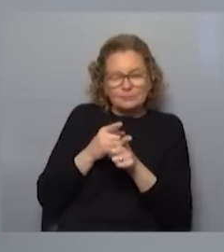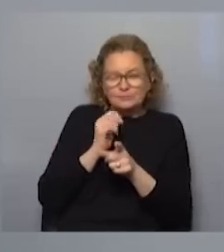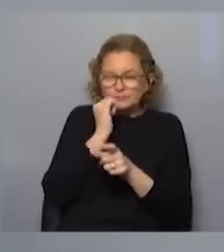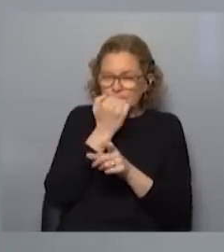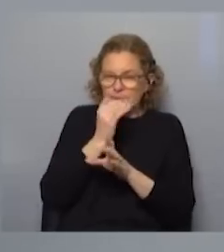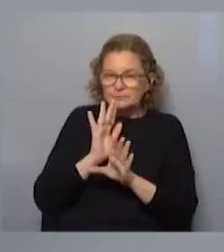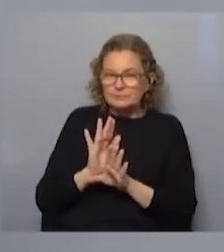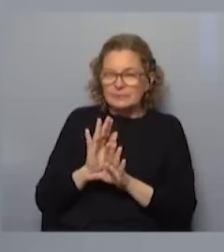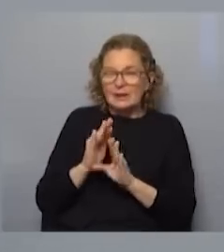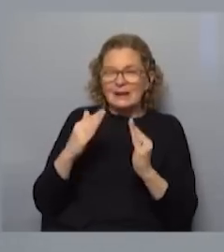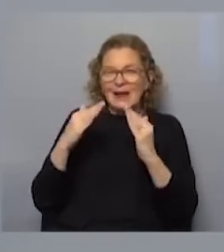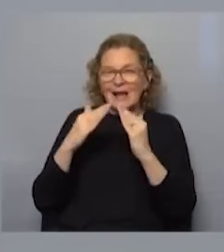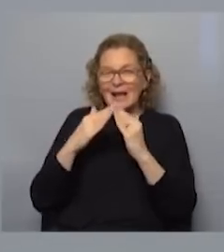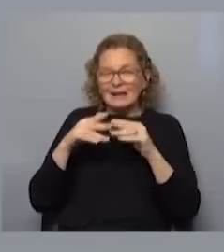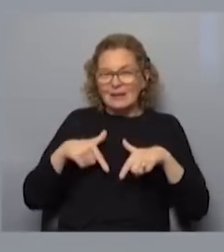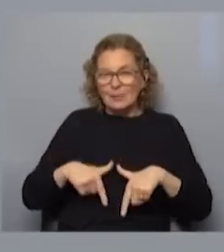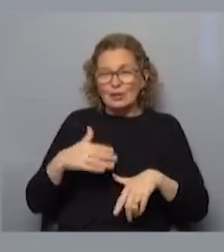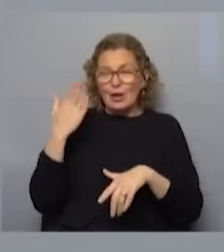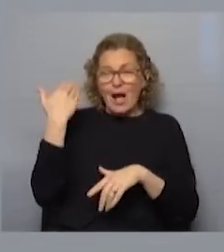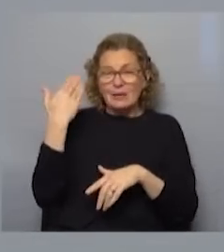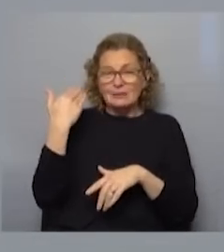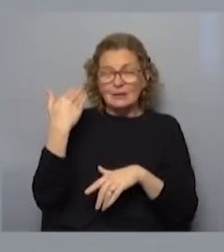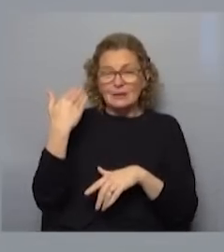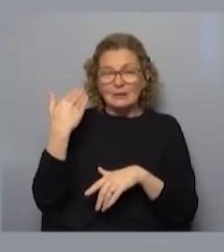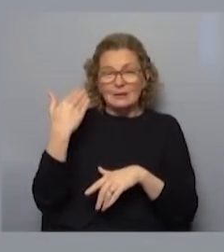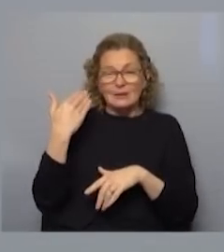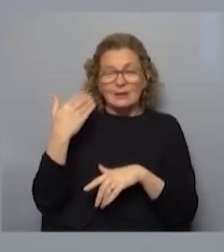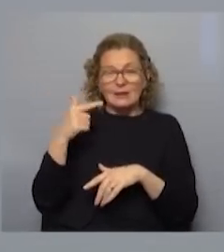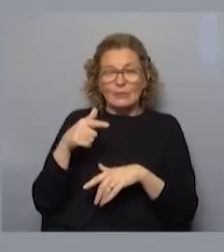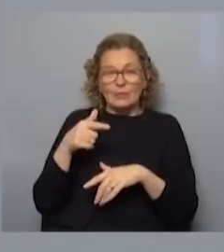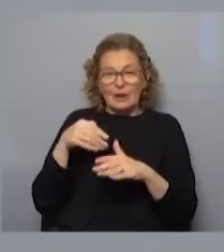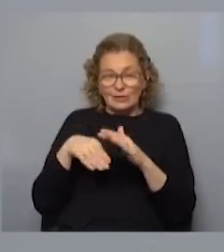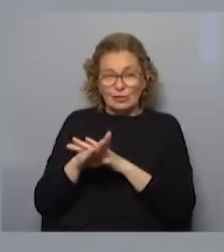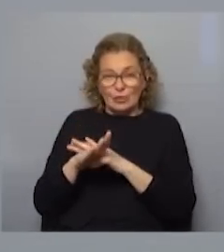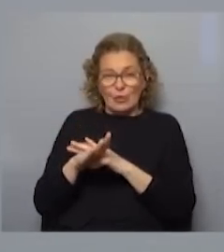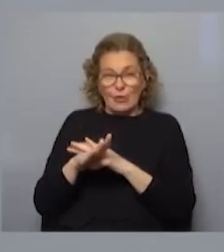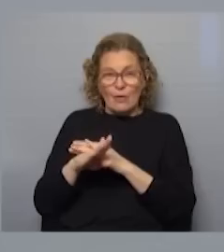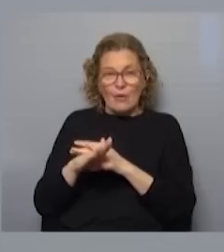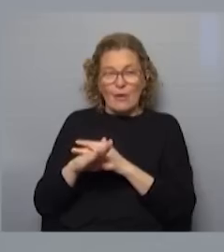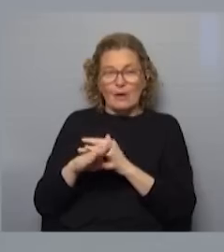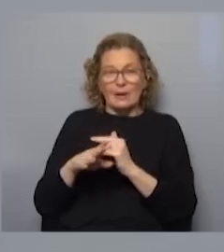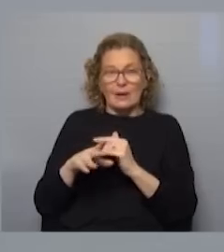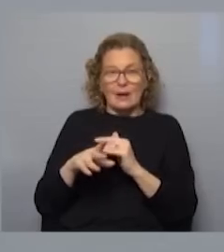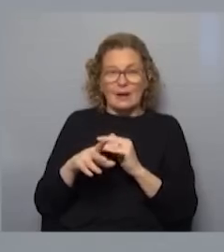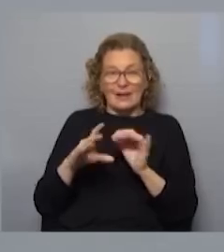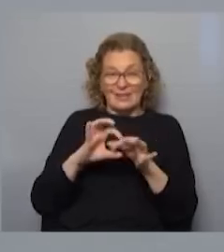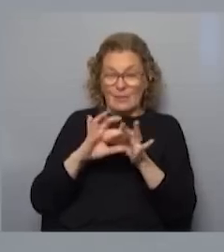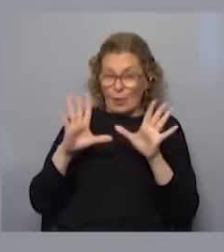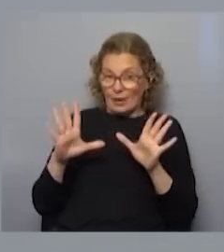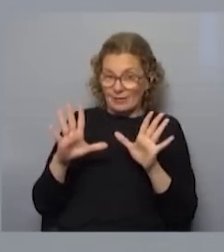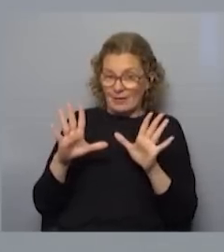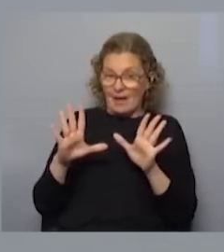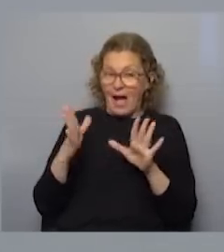este incluso la casa del ministro anteriormente a que asumiera fue allanada en forma ilegal en plena democracia